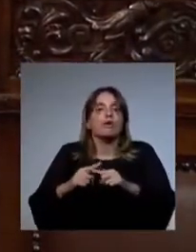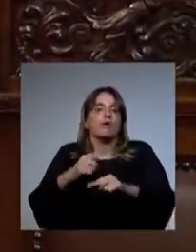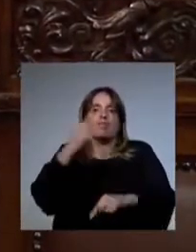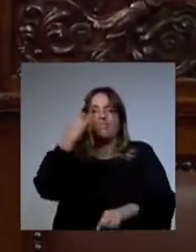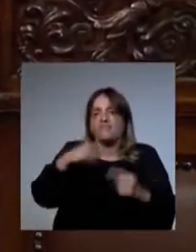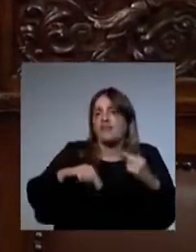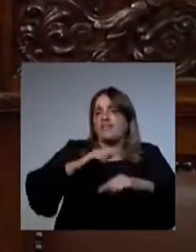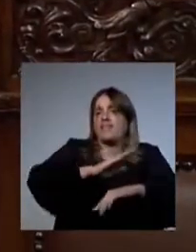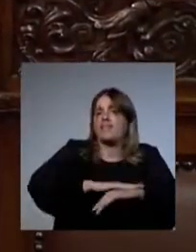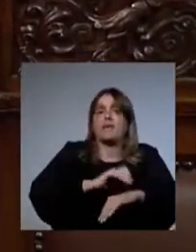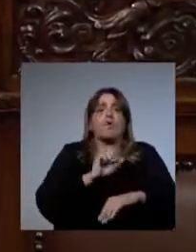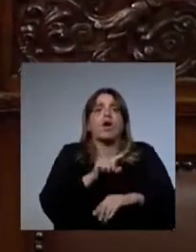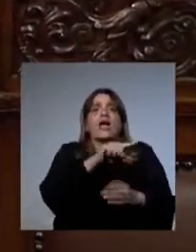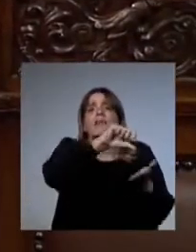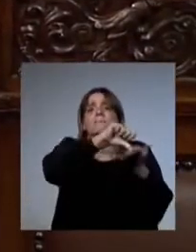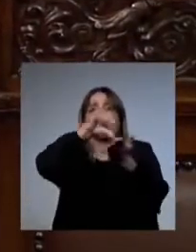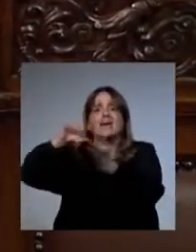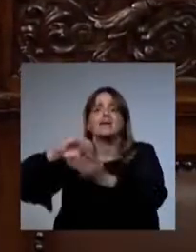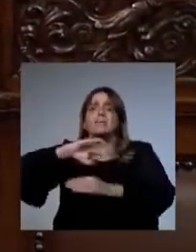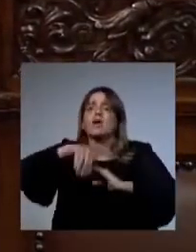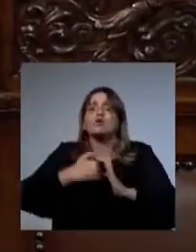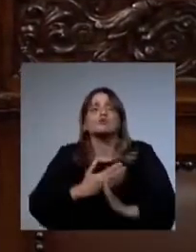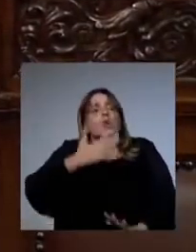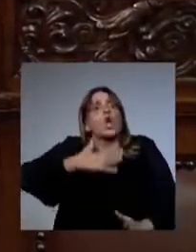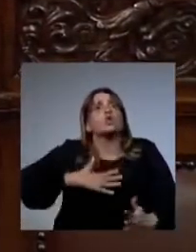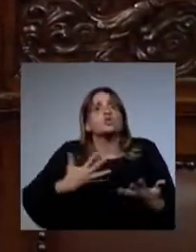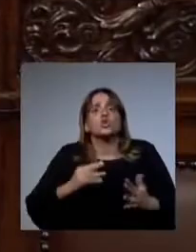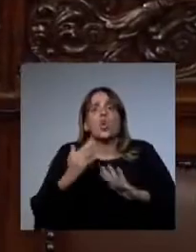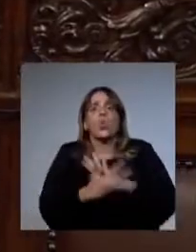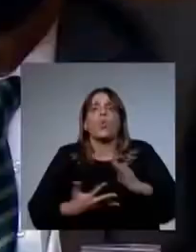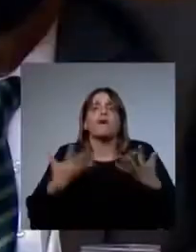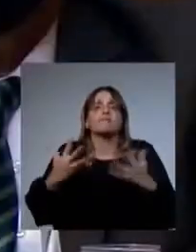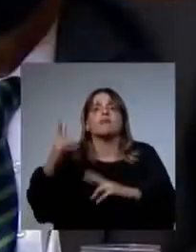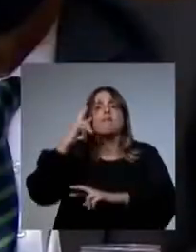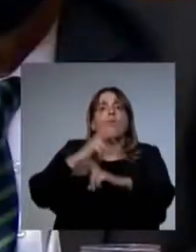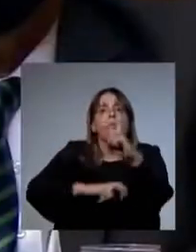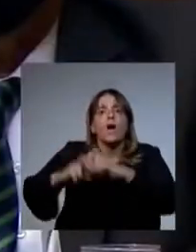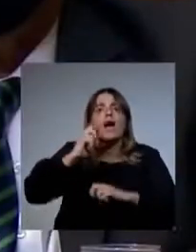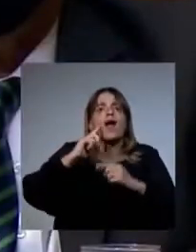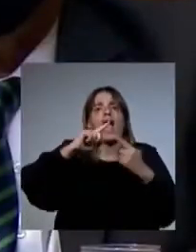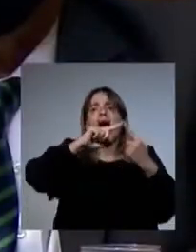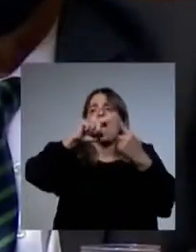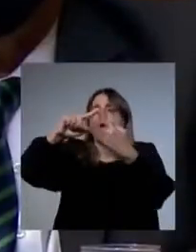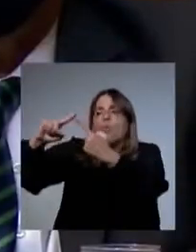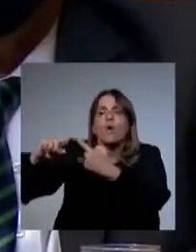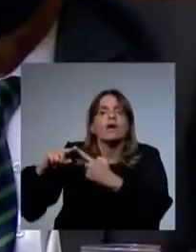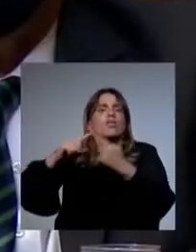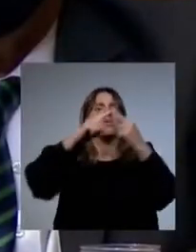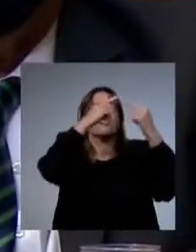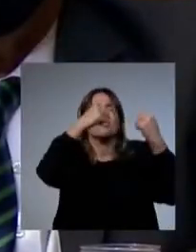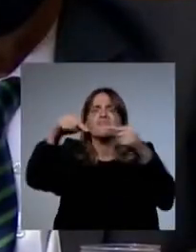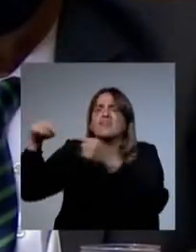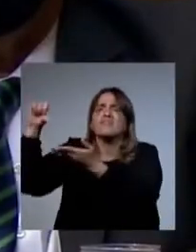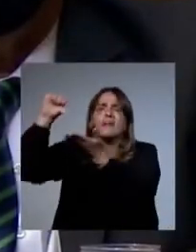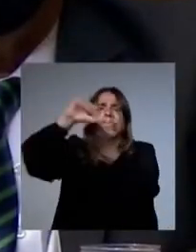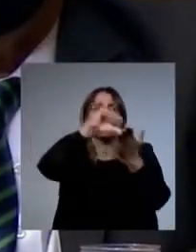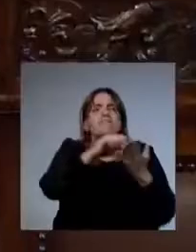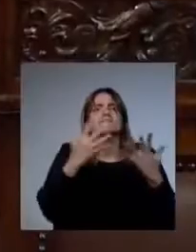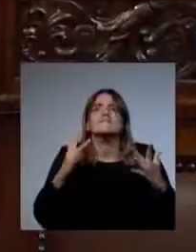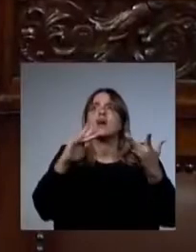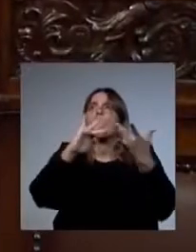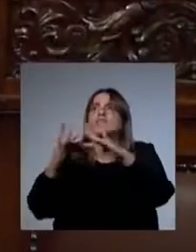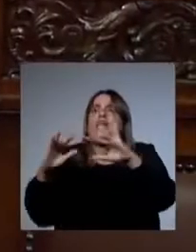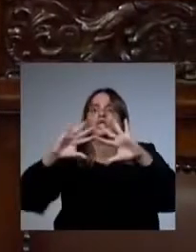distintas velocidades, salir a la búsqueda de acuerdos con el mundo. Tenemos que acordar con distintos países,